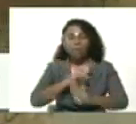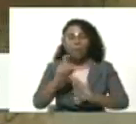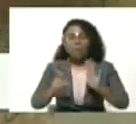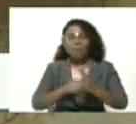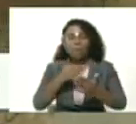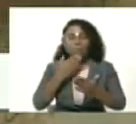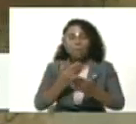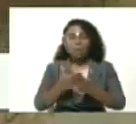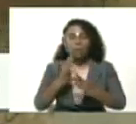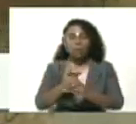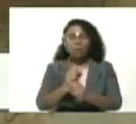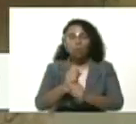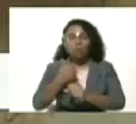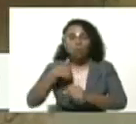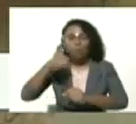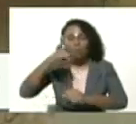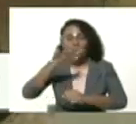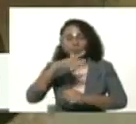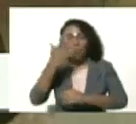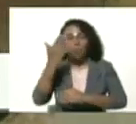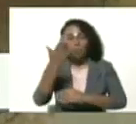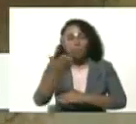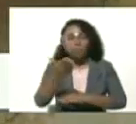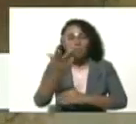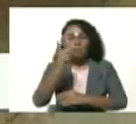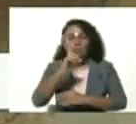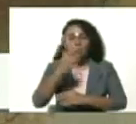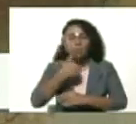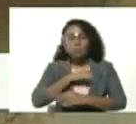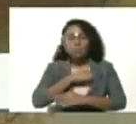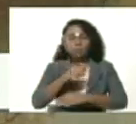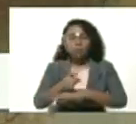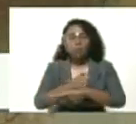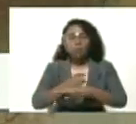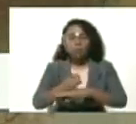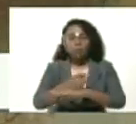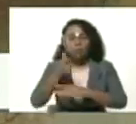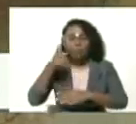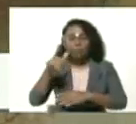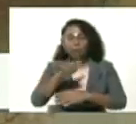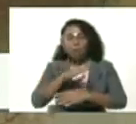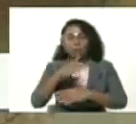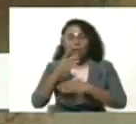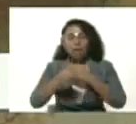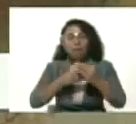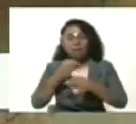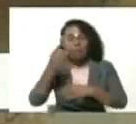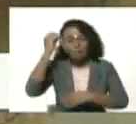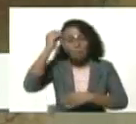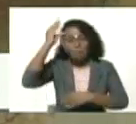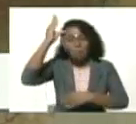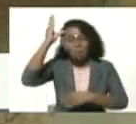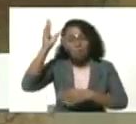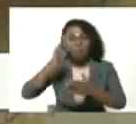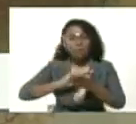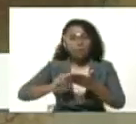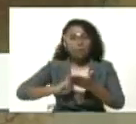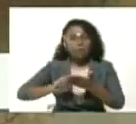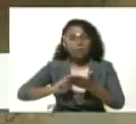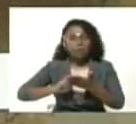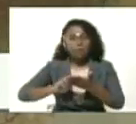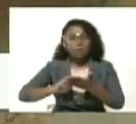confianza a nuestro pueblo de que usted, nuestro gobierno y nuestro pueblo va a ser capaz de recuperarse